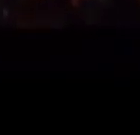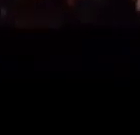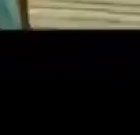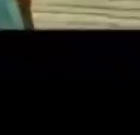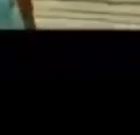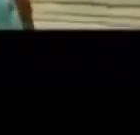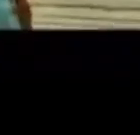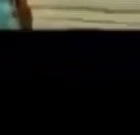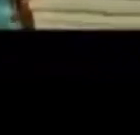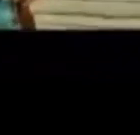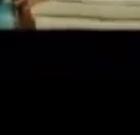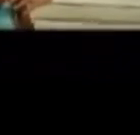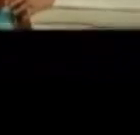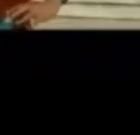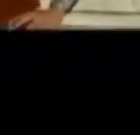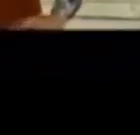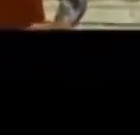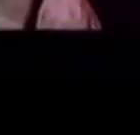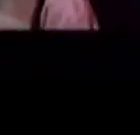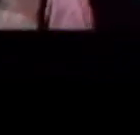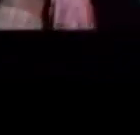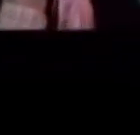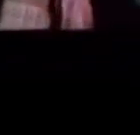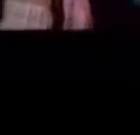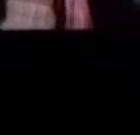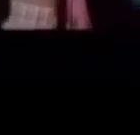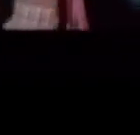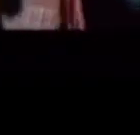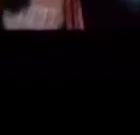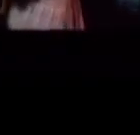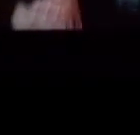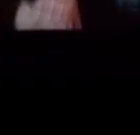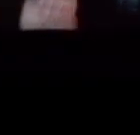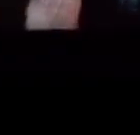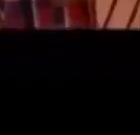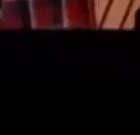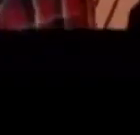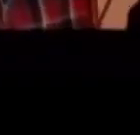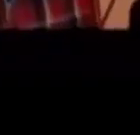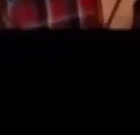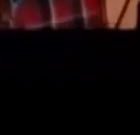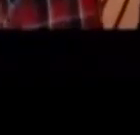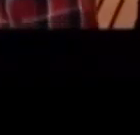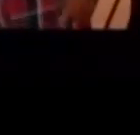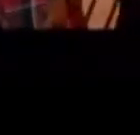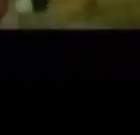Si yo estoy muerto contigo, dime tú si quieres ser mi tiñosa.